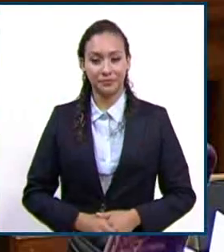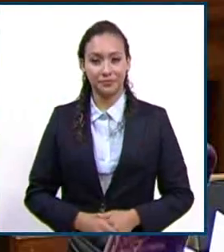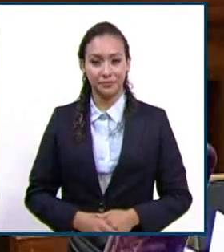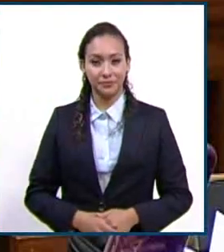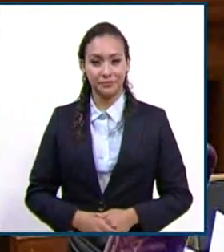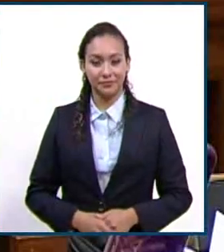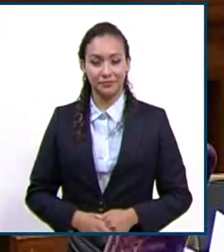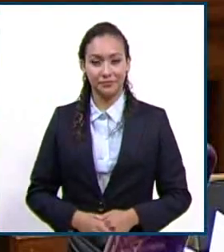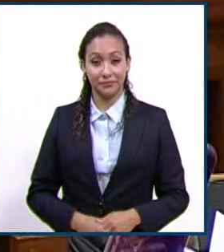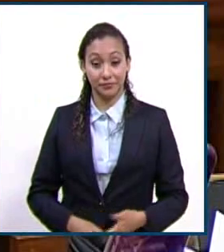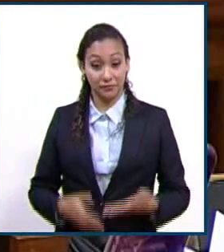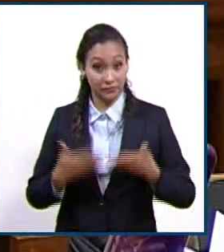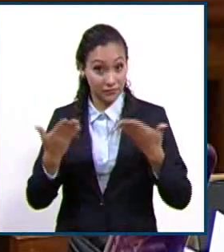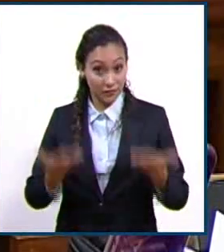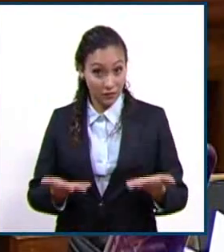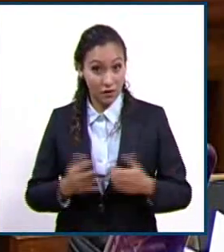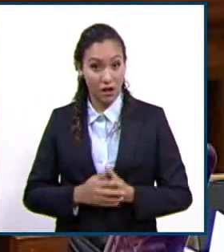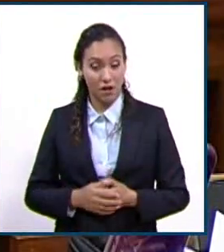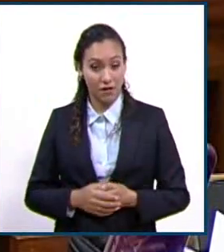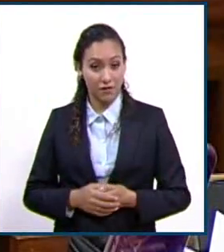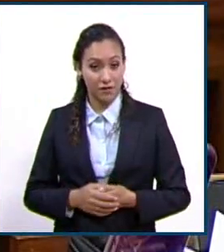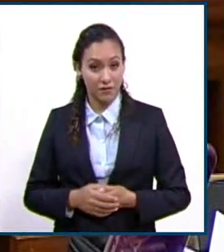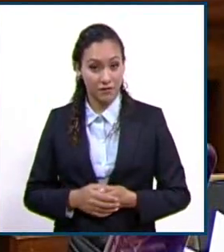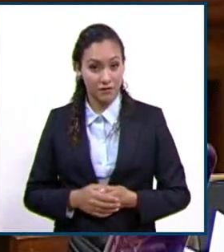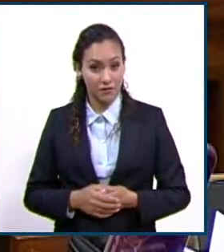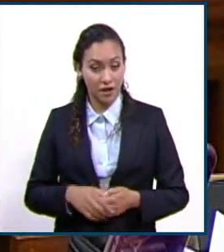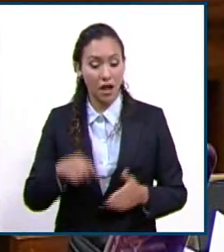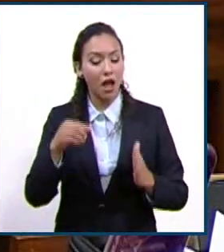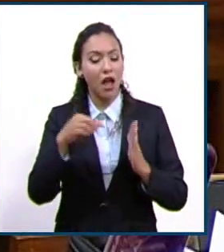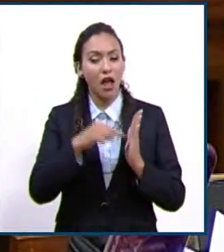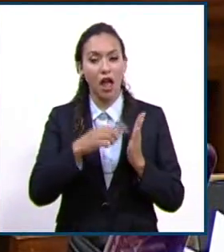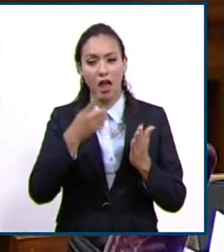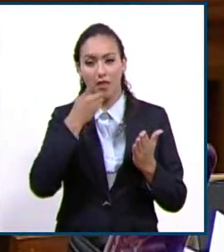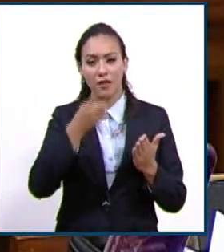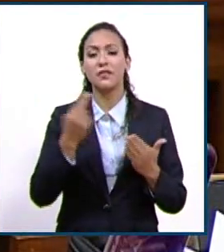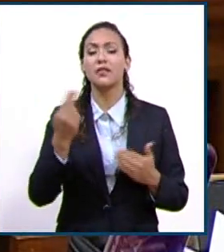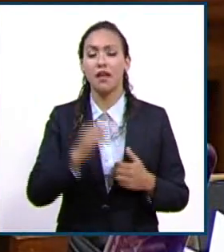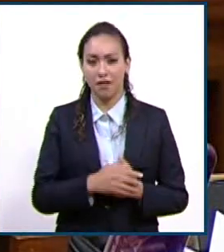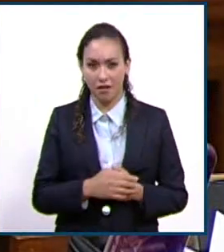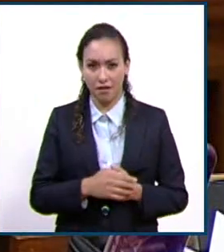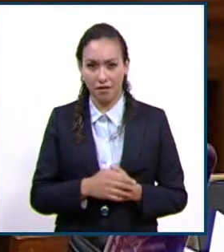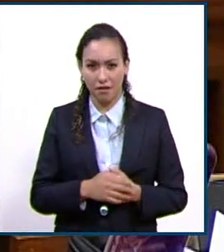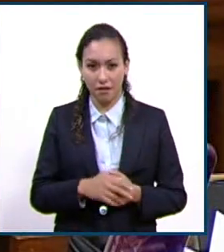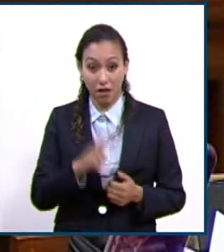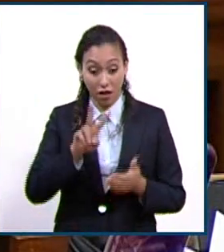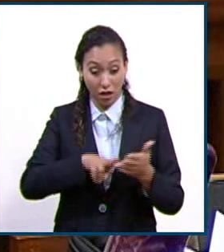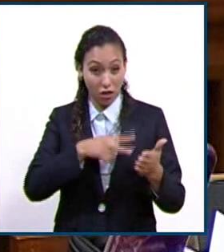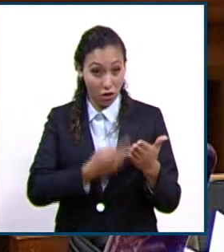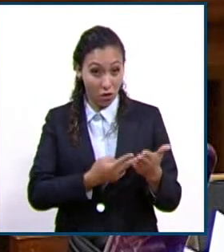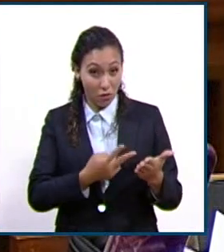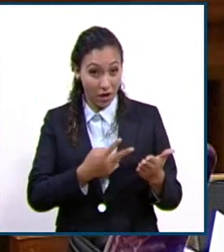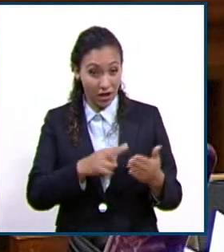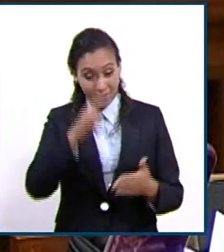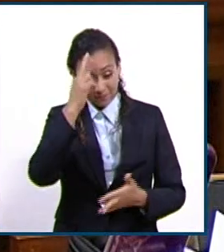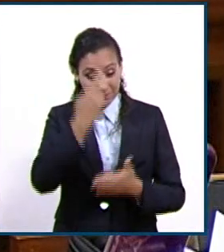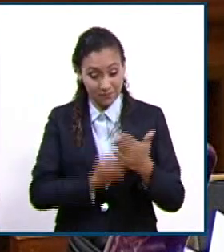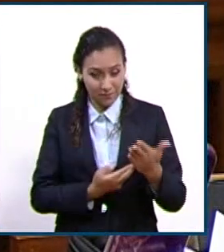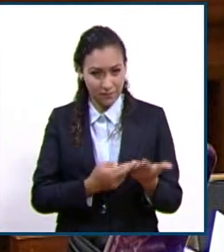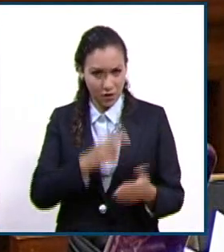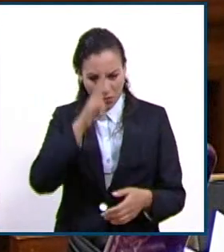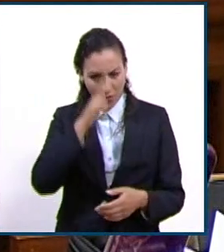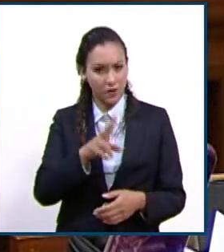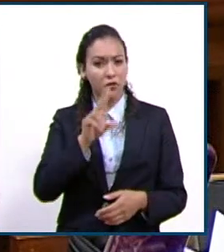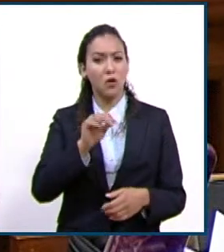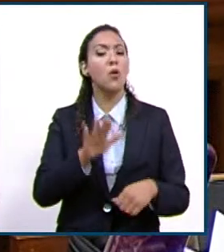De esta manera, el proyecto concluye que no se vulnera el principio de prohibición de doble incriminación porque no se califica